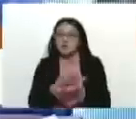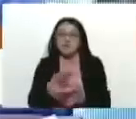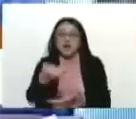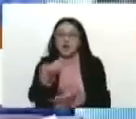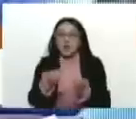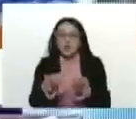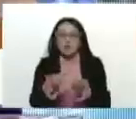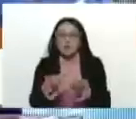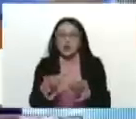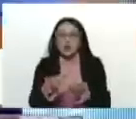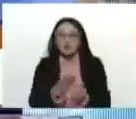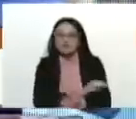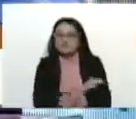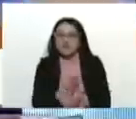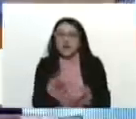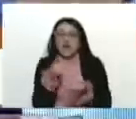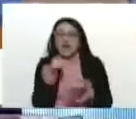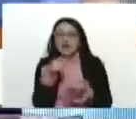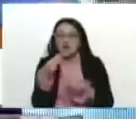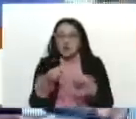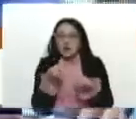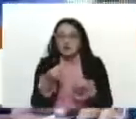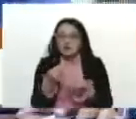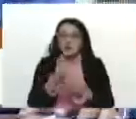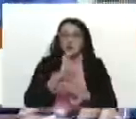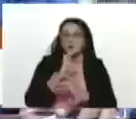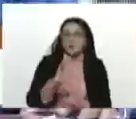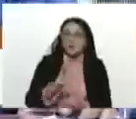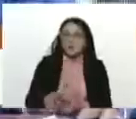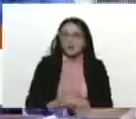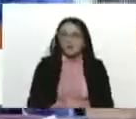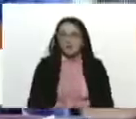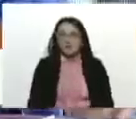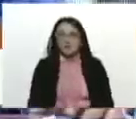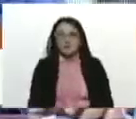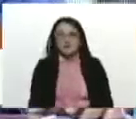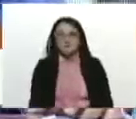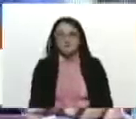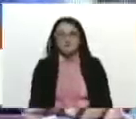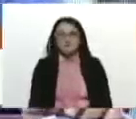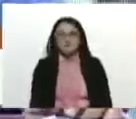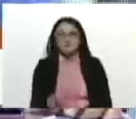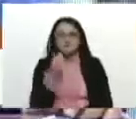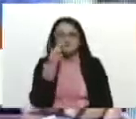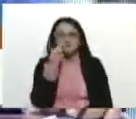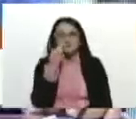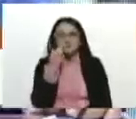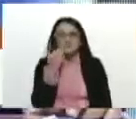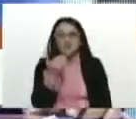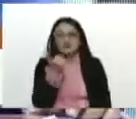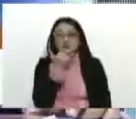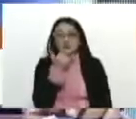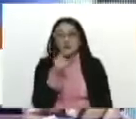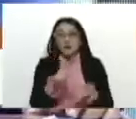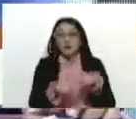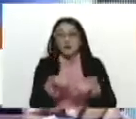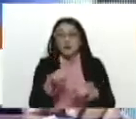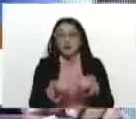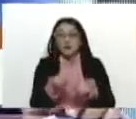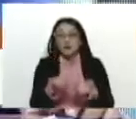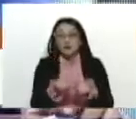quedar tranquilos ellos van a actuar Van a responder ocurrieron cosas luego que uno